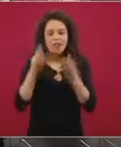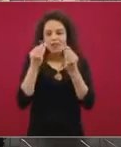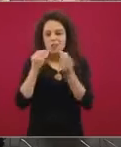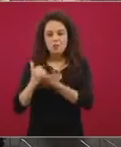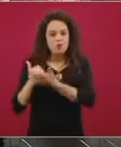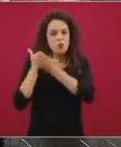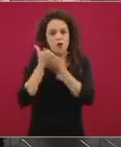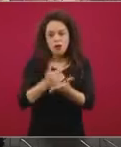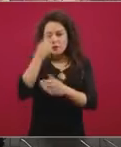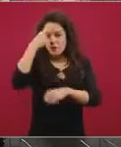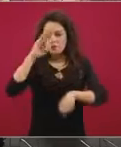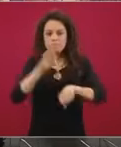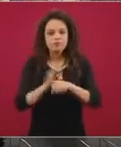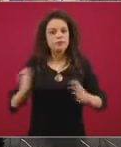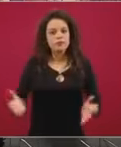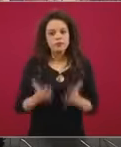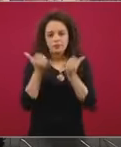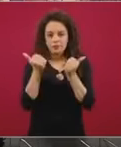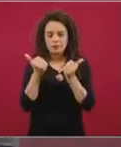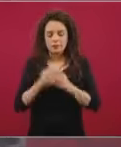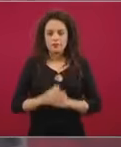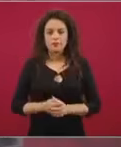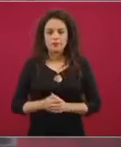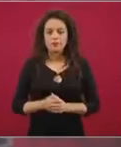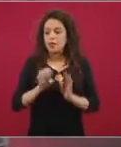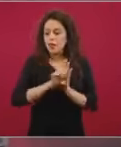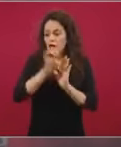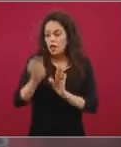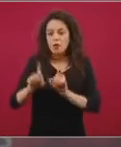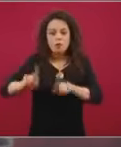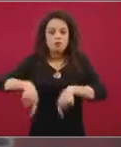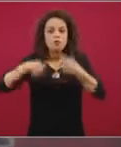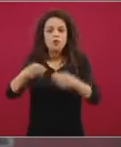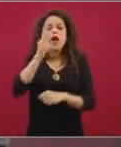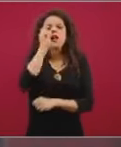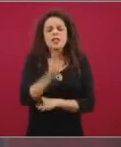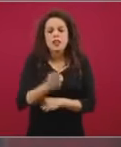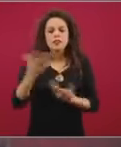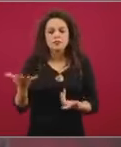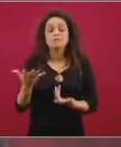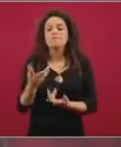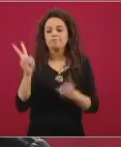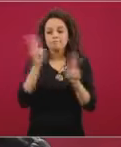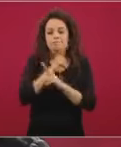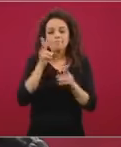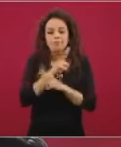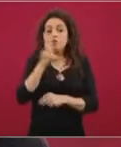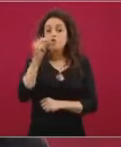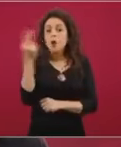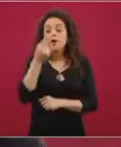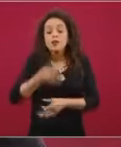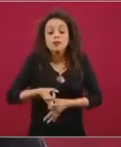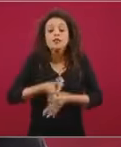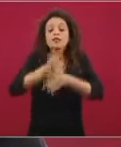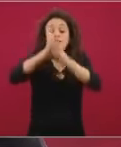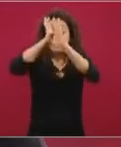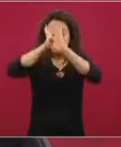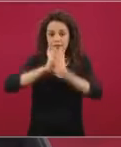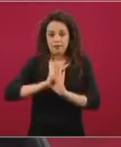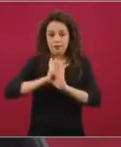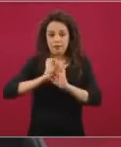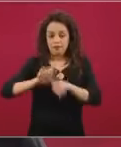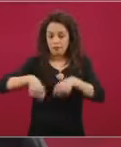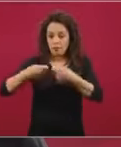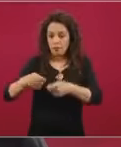y entre lo que se puede hacer es que usted reciba oxigenación sin necesidad de intubación, sin necesidad de este aparato